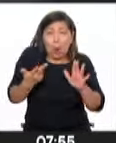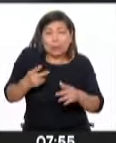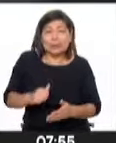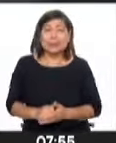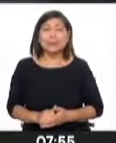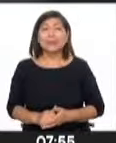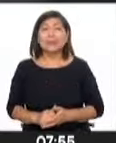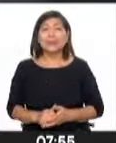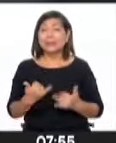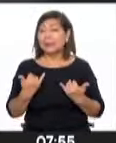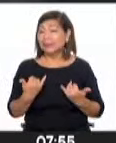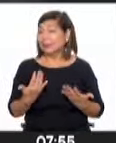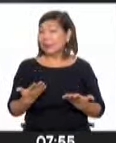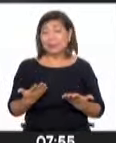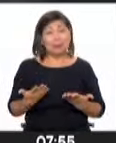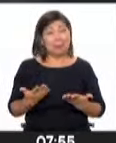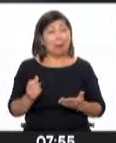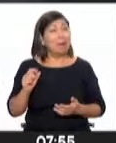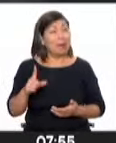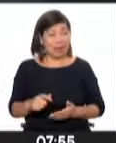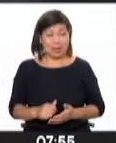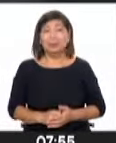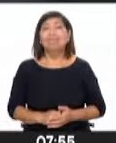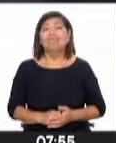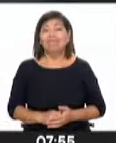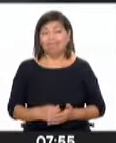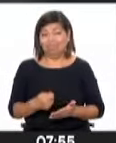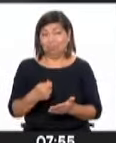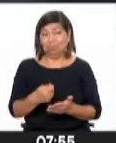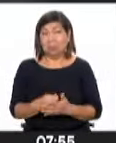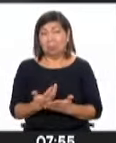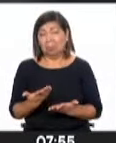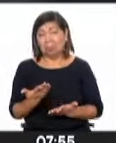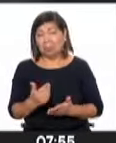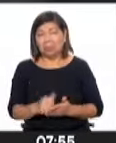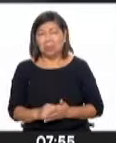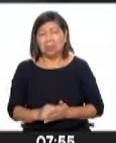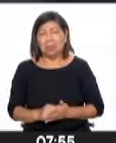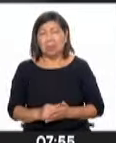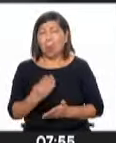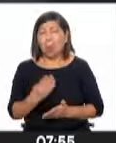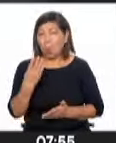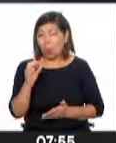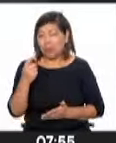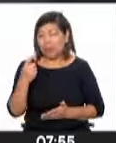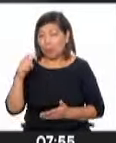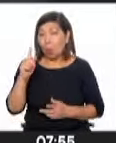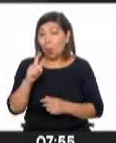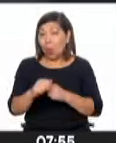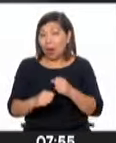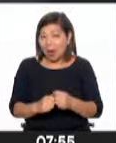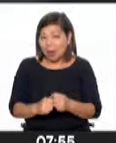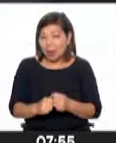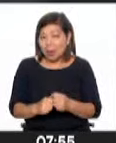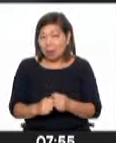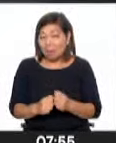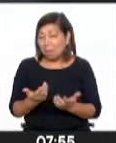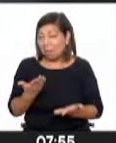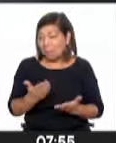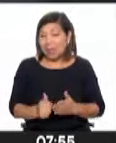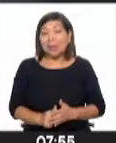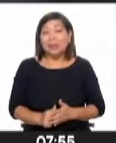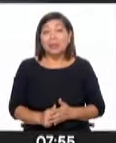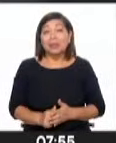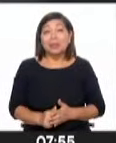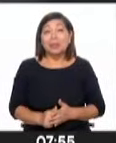Lo que nos dice evidentemente que son créditos muy caros. El sistema financiero te cobra una tasa de interés de más o menos 40% al año, en promedio. Entonces estamos